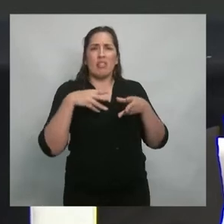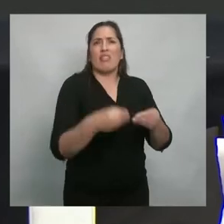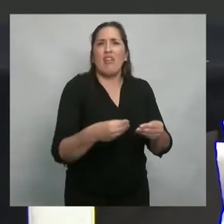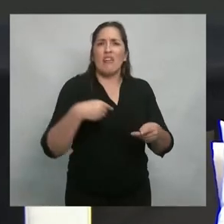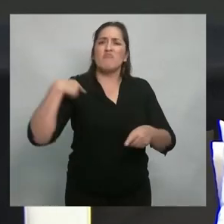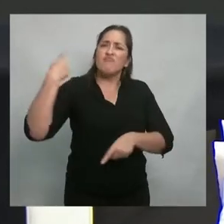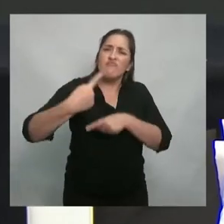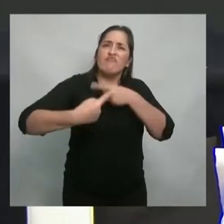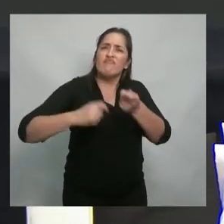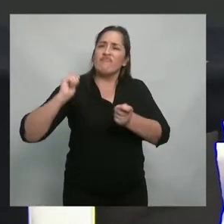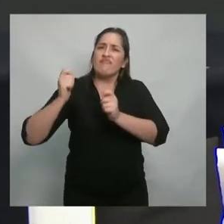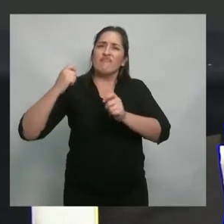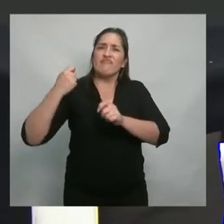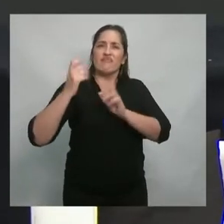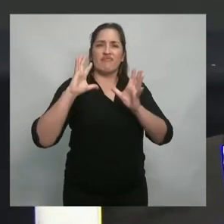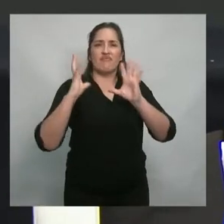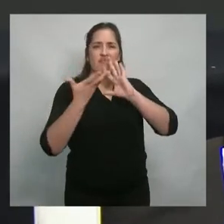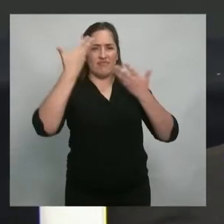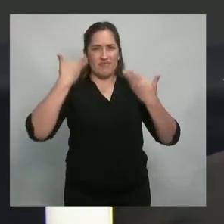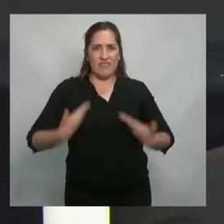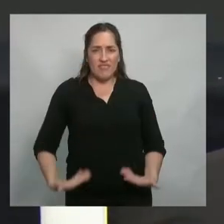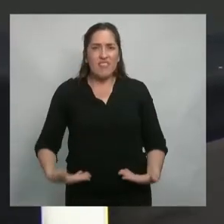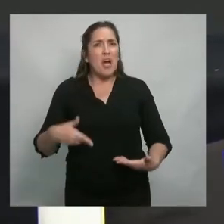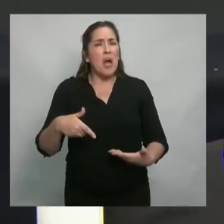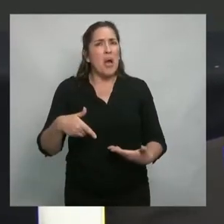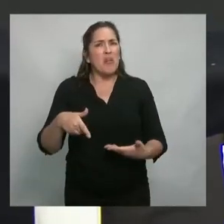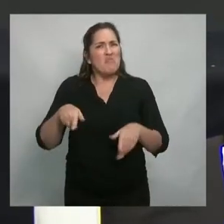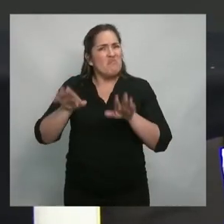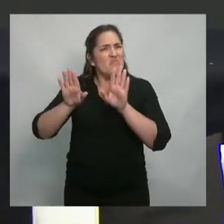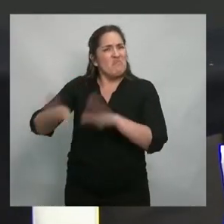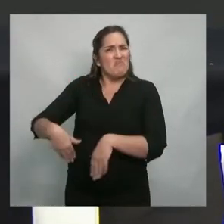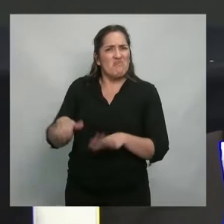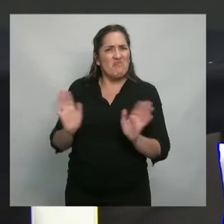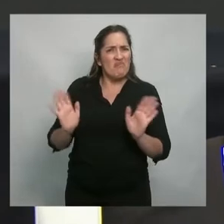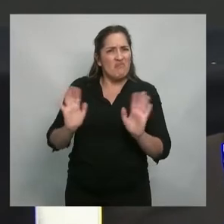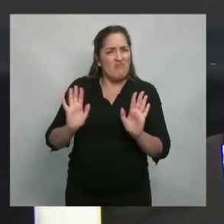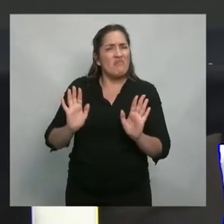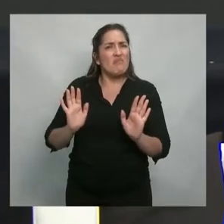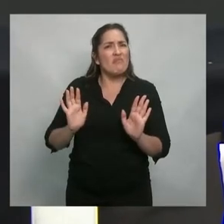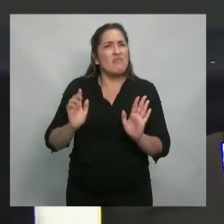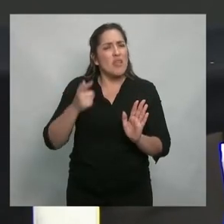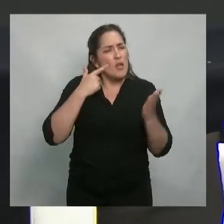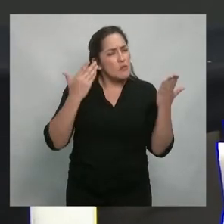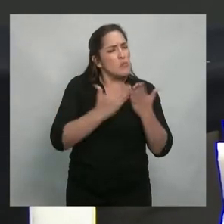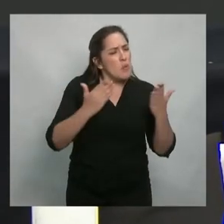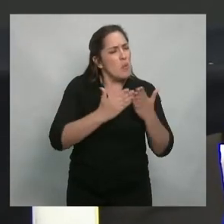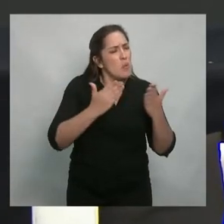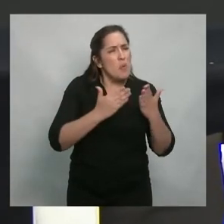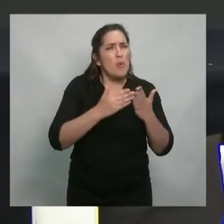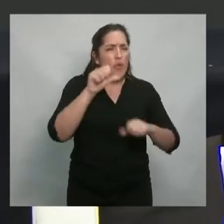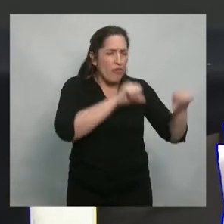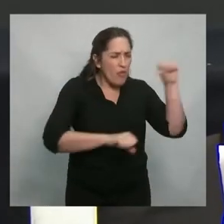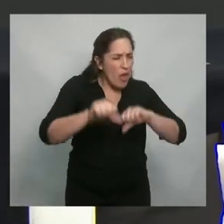los siglos, resultan francamente insignificantes, como han confirmado biólogos y